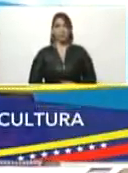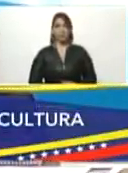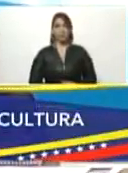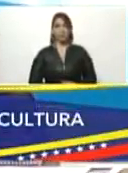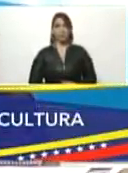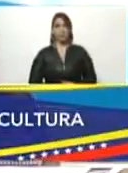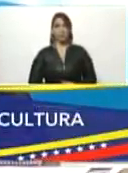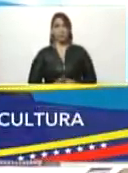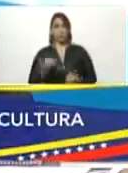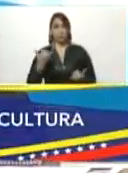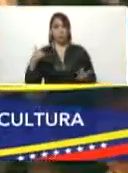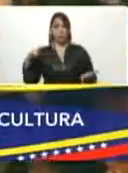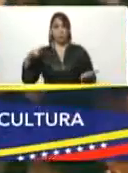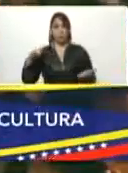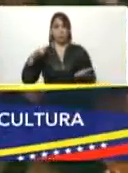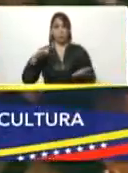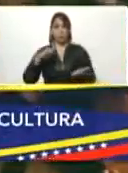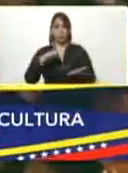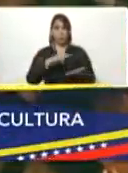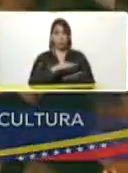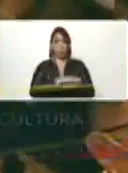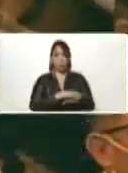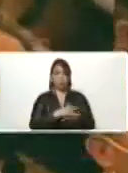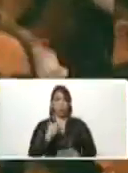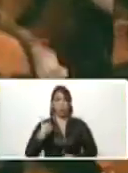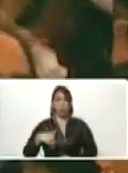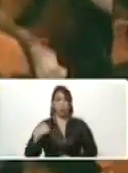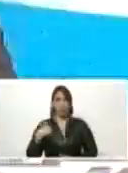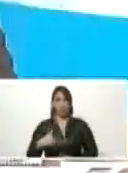Acabas de llegar calientico de Buenos Aires.